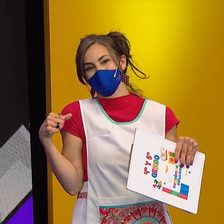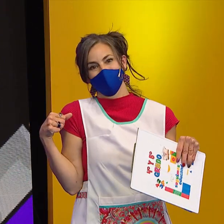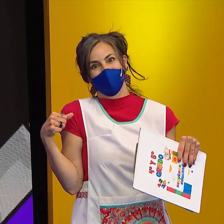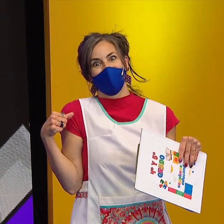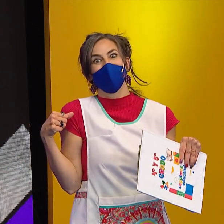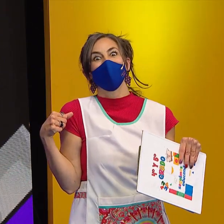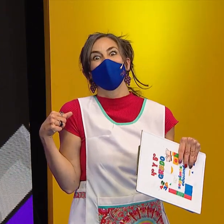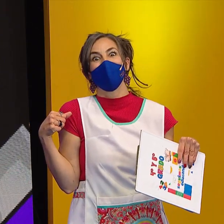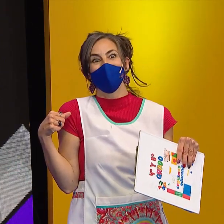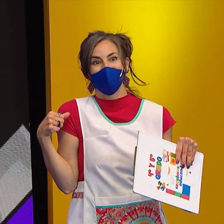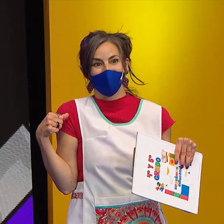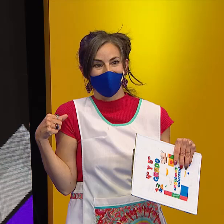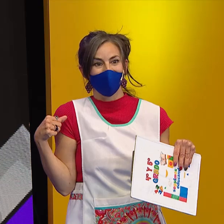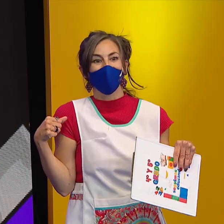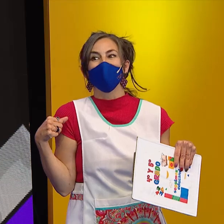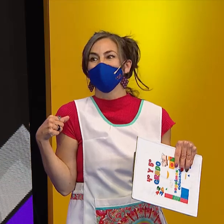plumas.